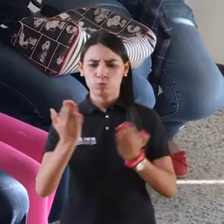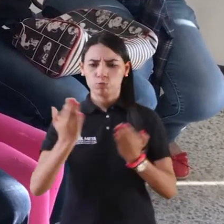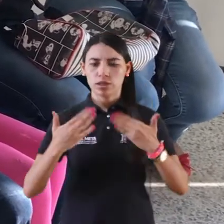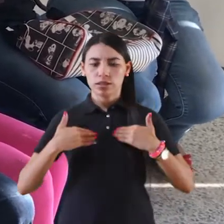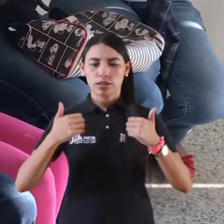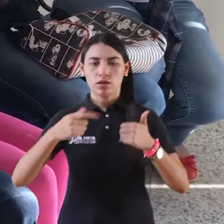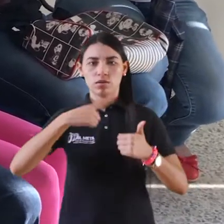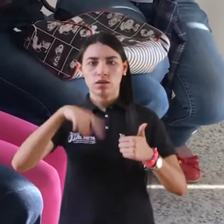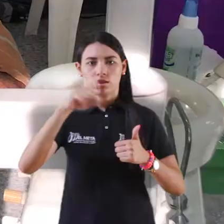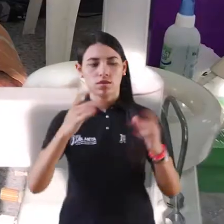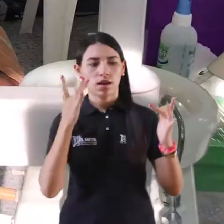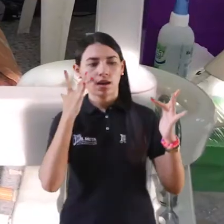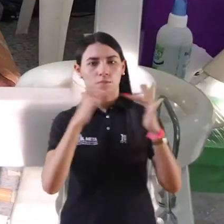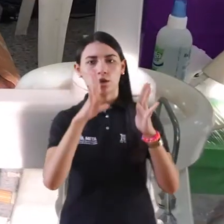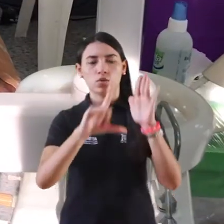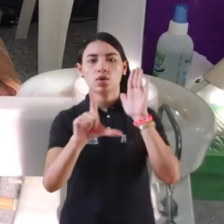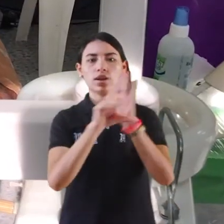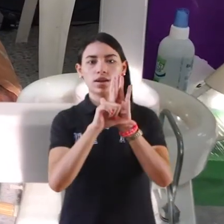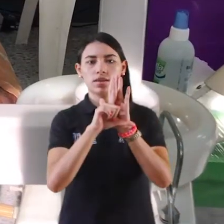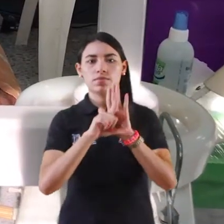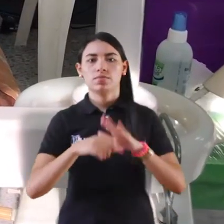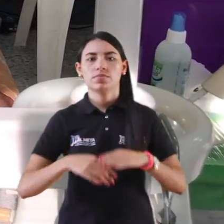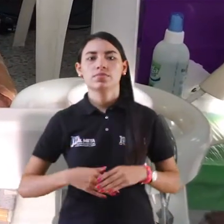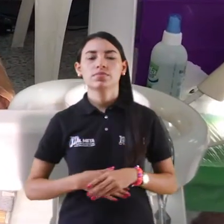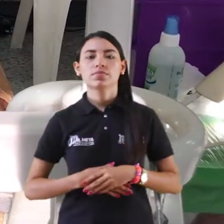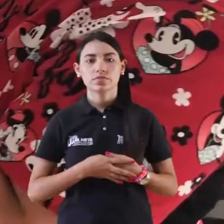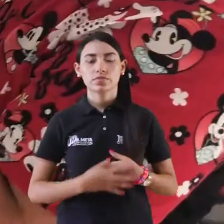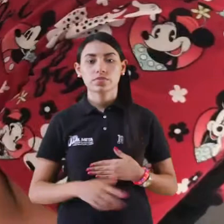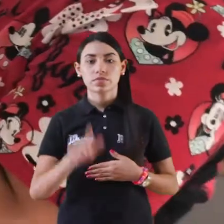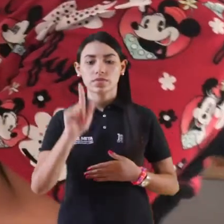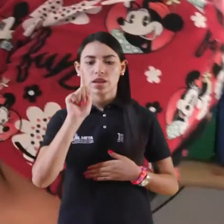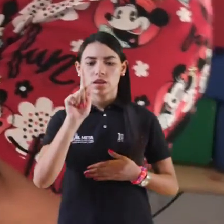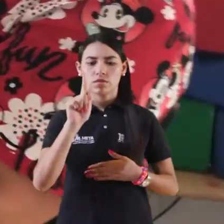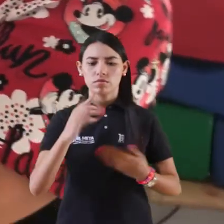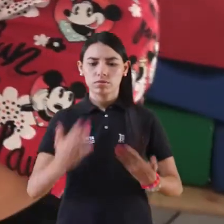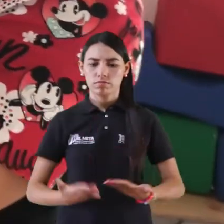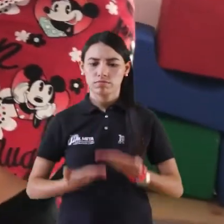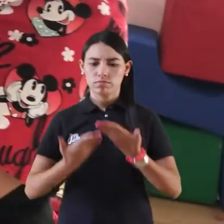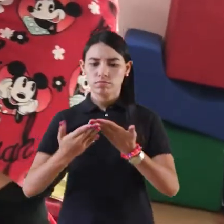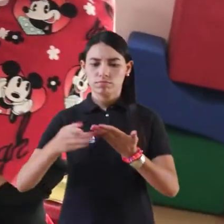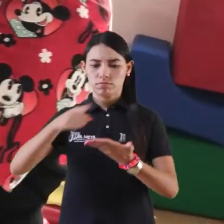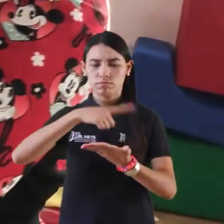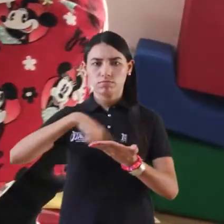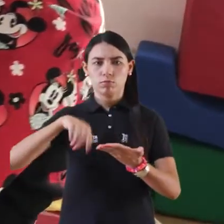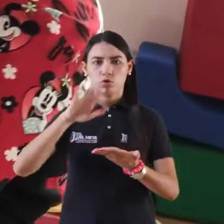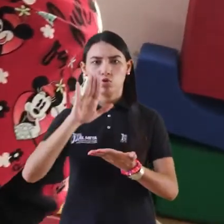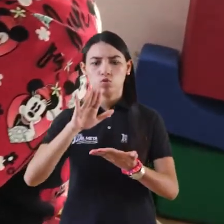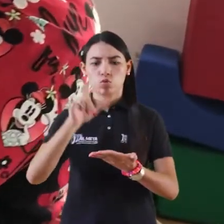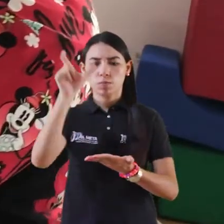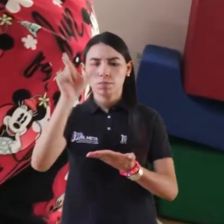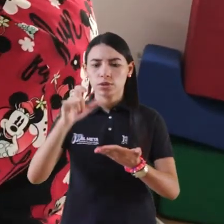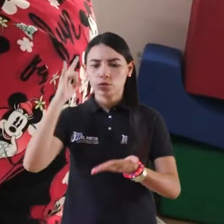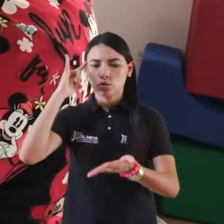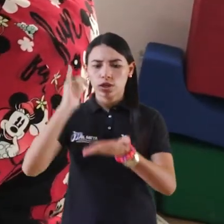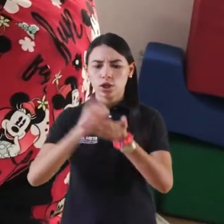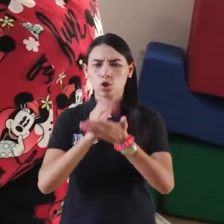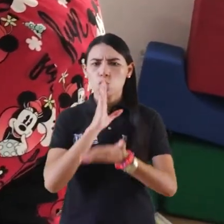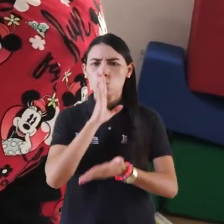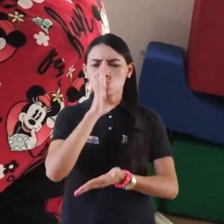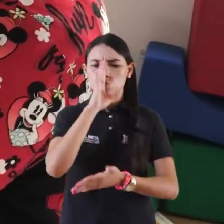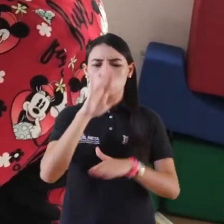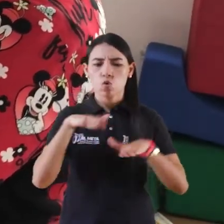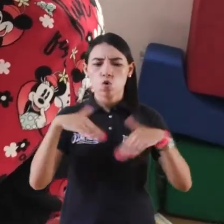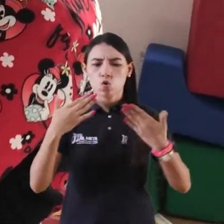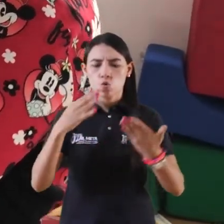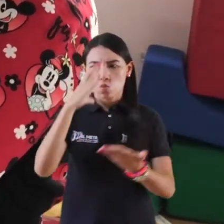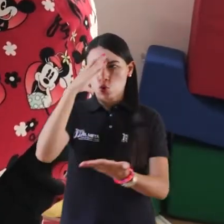las condiciones y términos consagrados en la ley. A recibir un trato digno, respetando sus creencias y